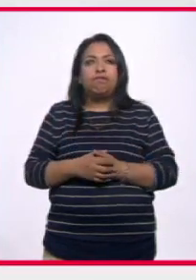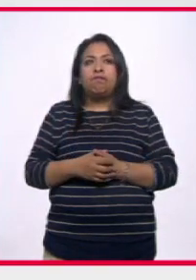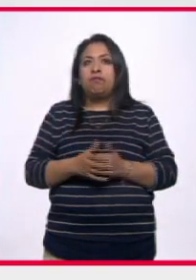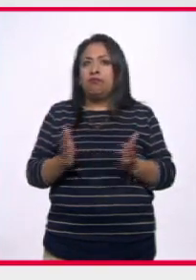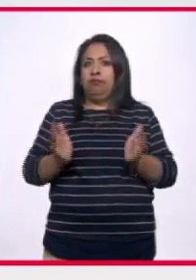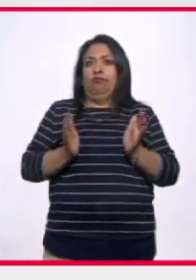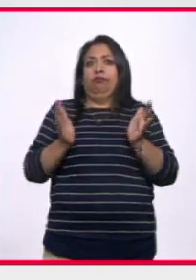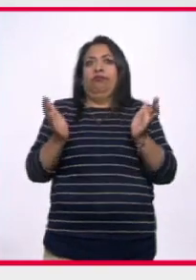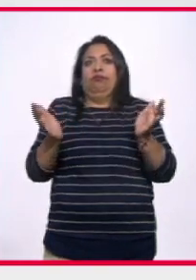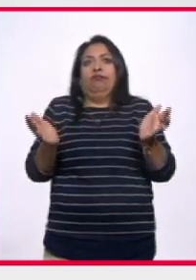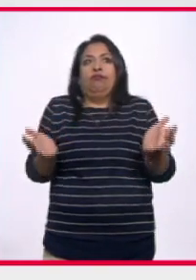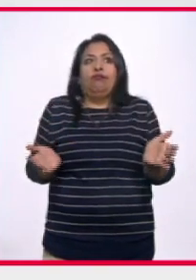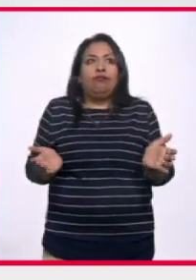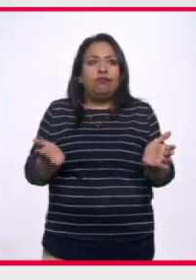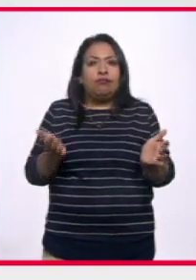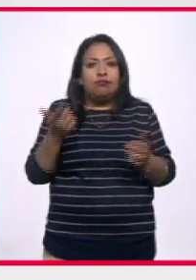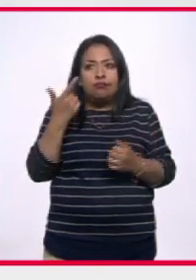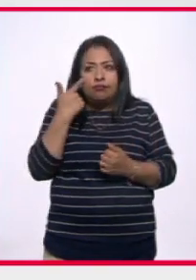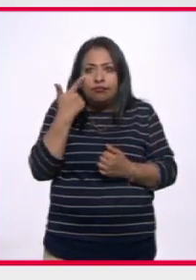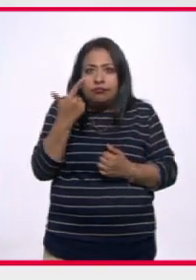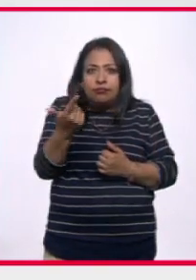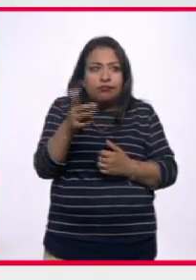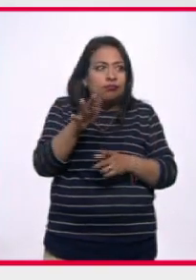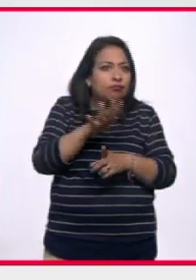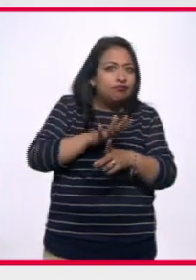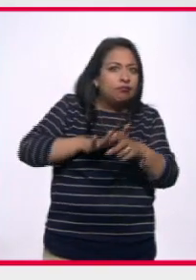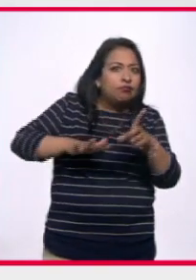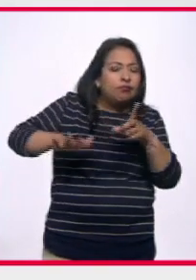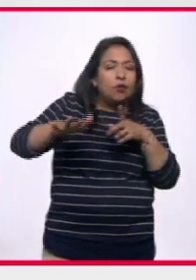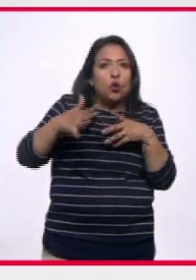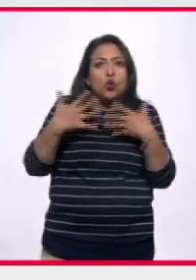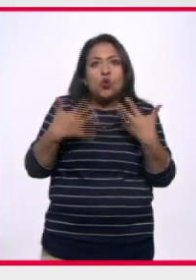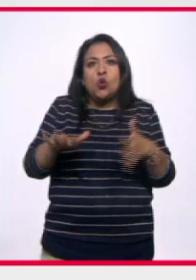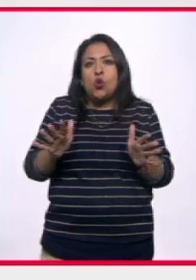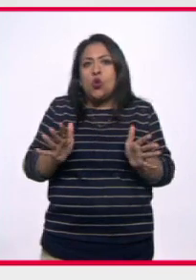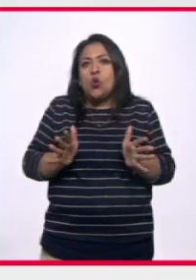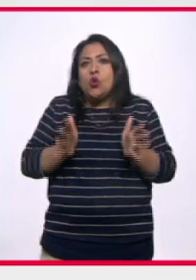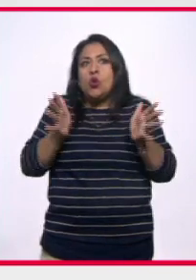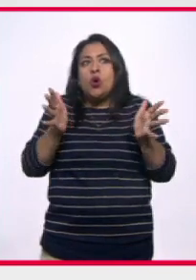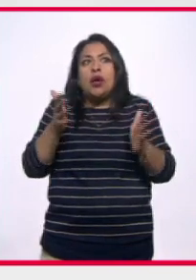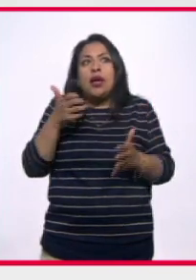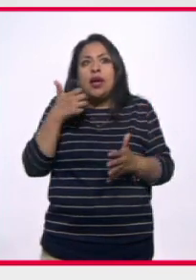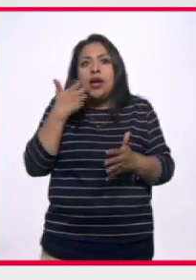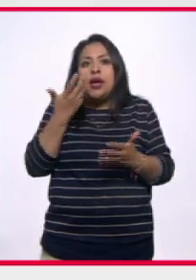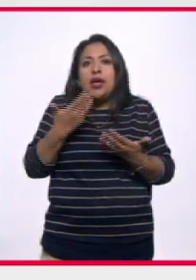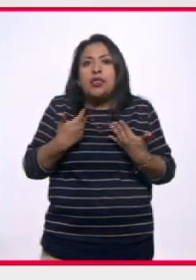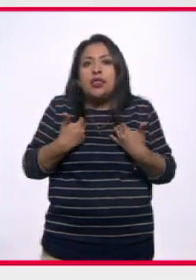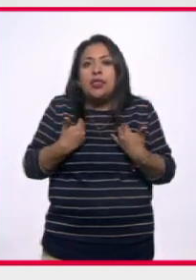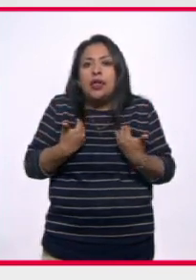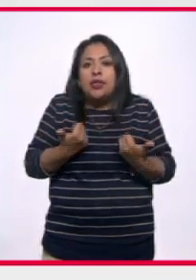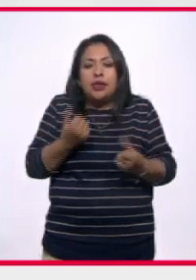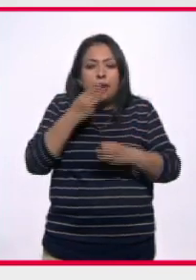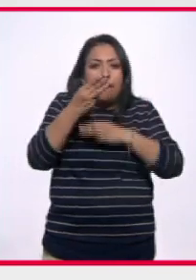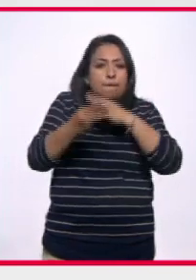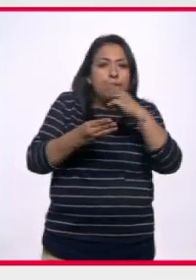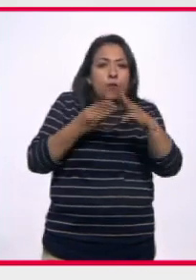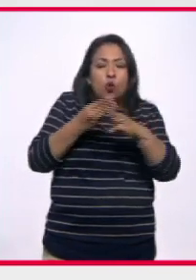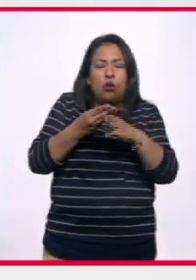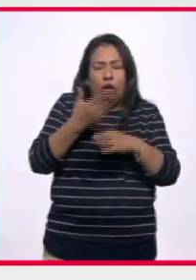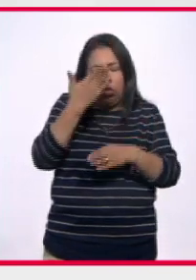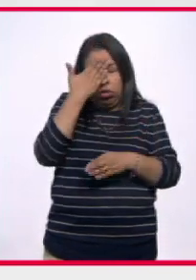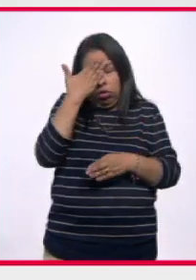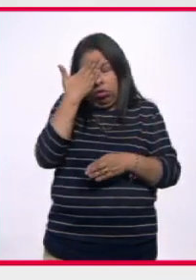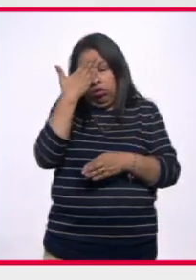sorpresa con todo lo que estaba a su alrededor tratando de comprender un mundo que desconocía